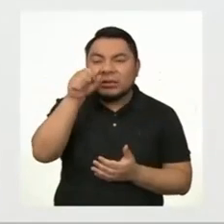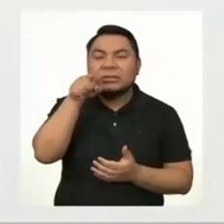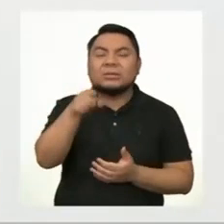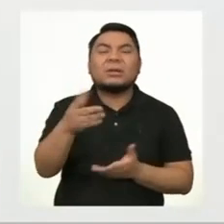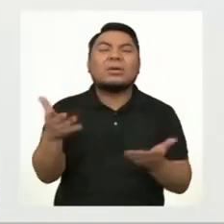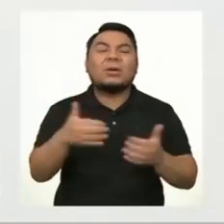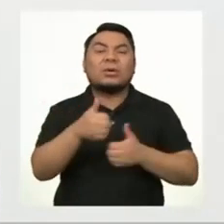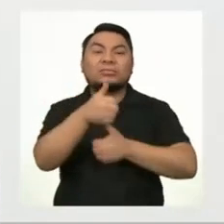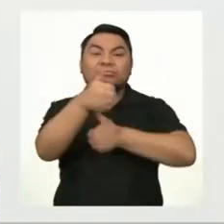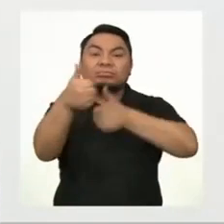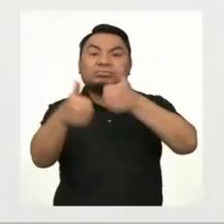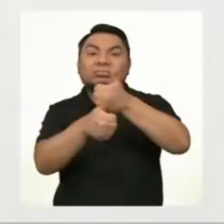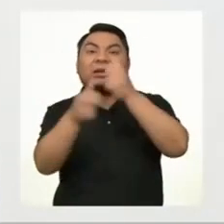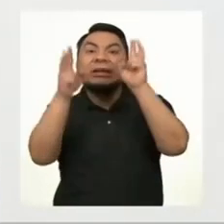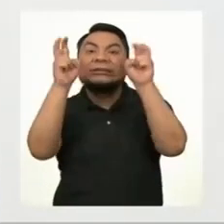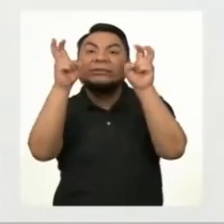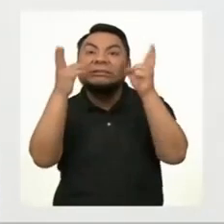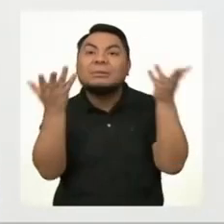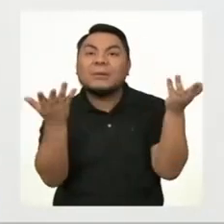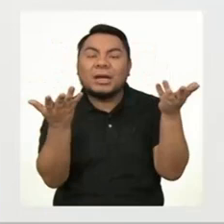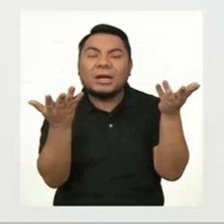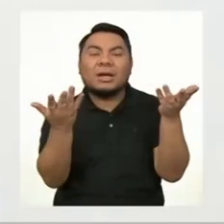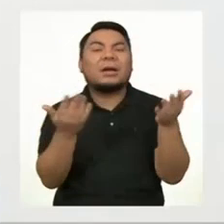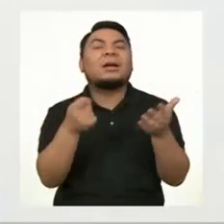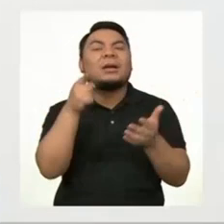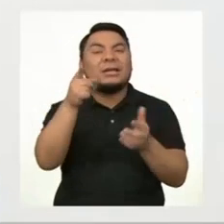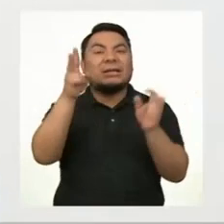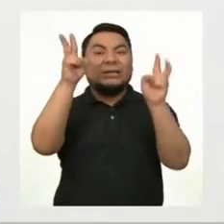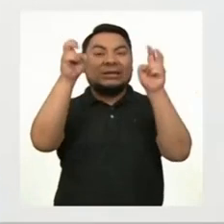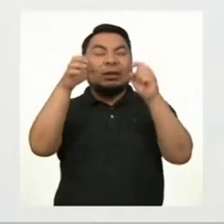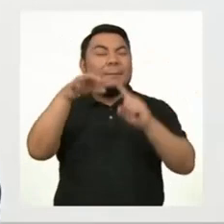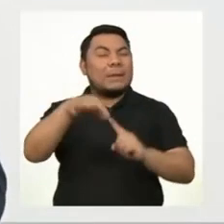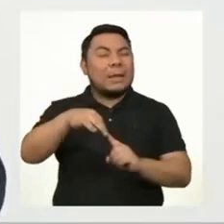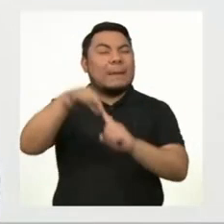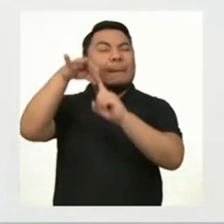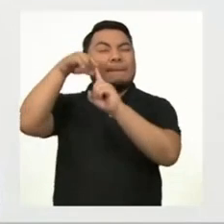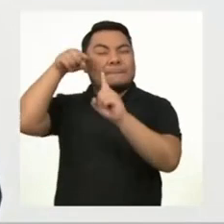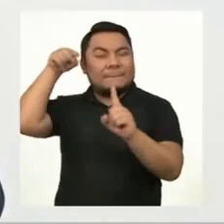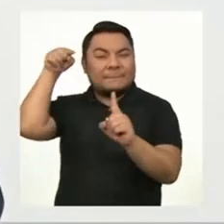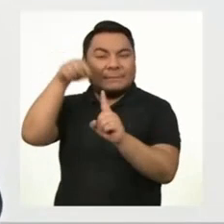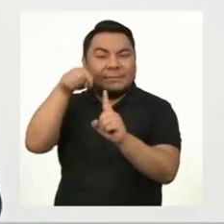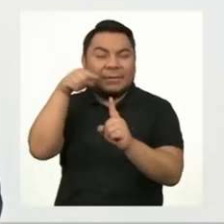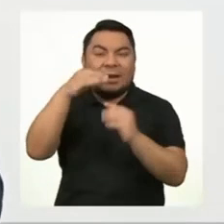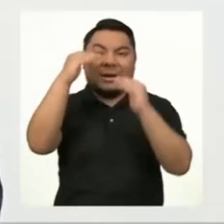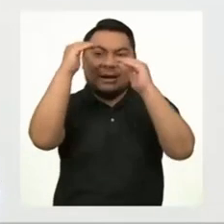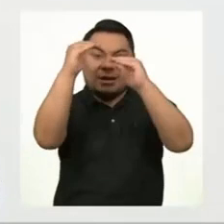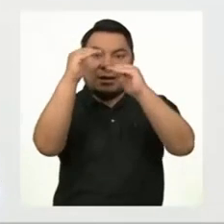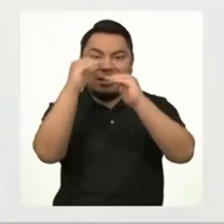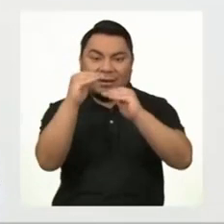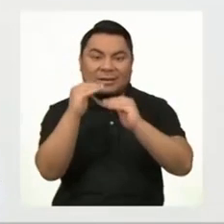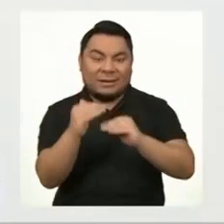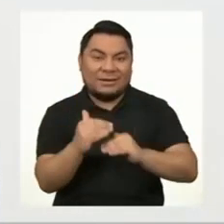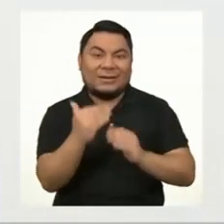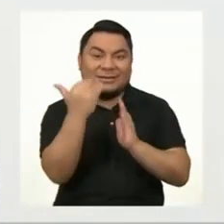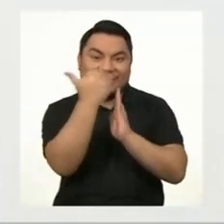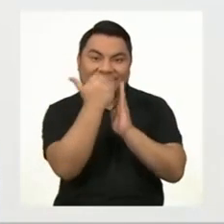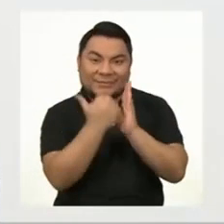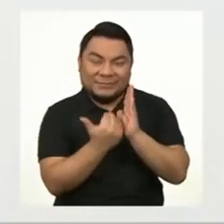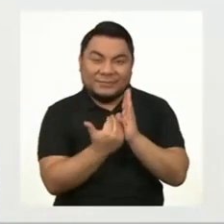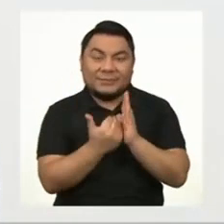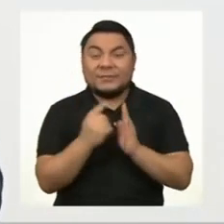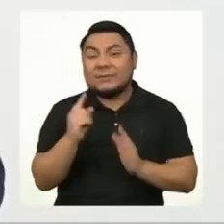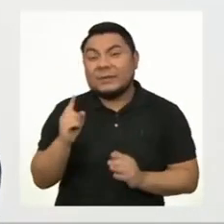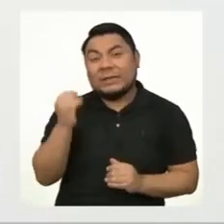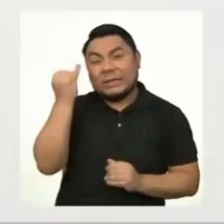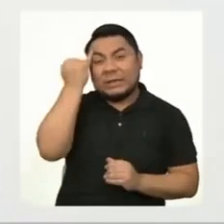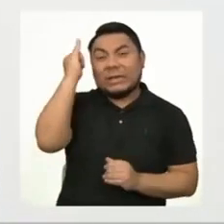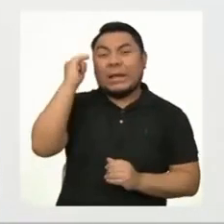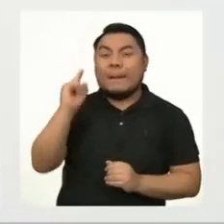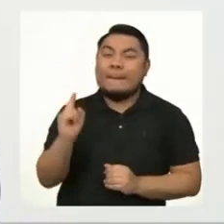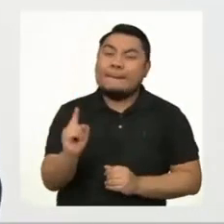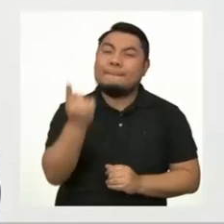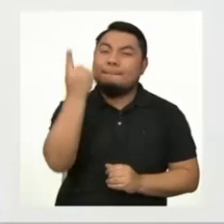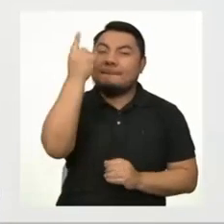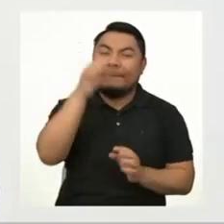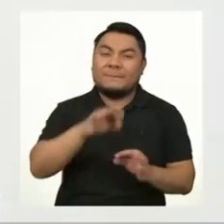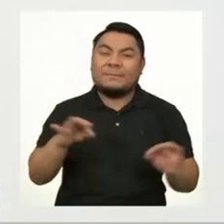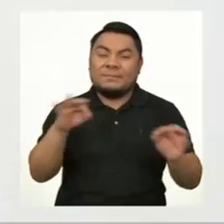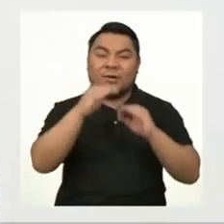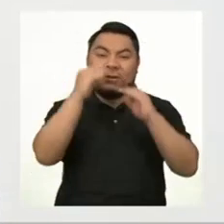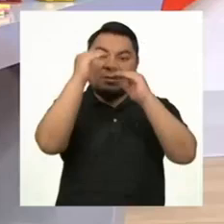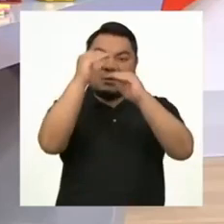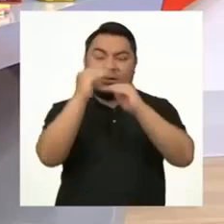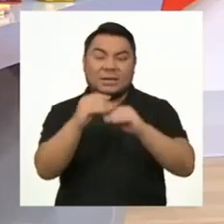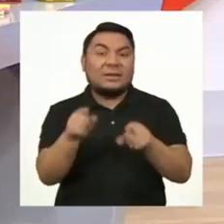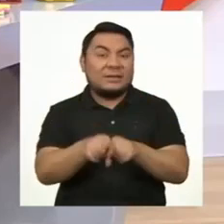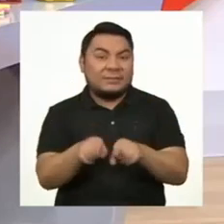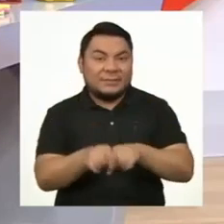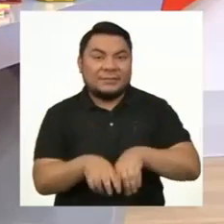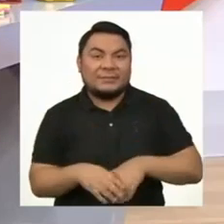el subtema, es decir, el tema específico a cada párrafo y la idea principal de cada párrafo